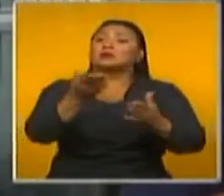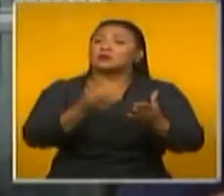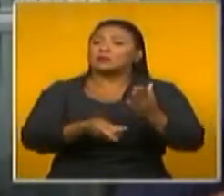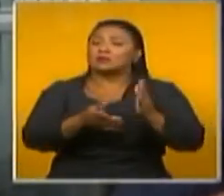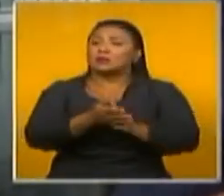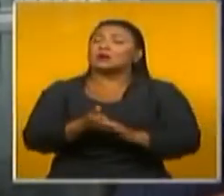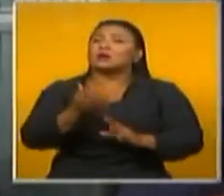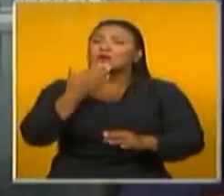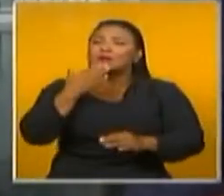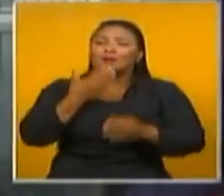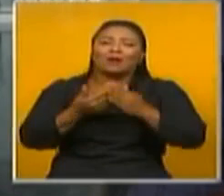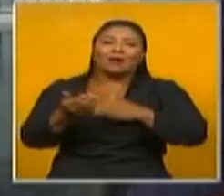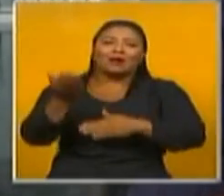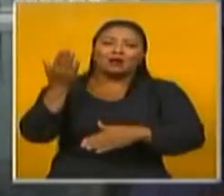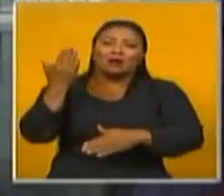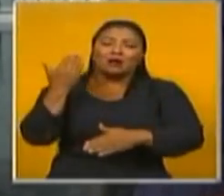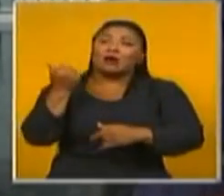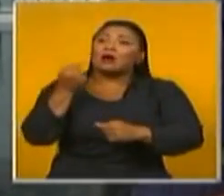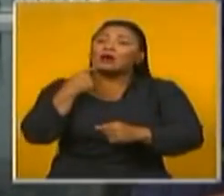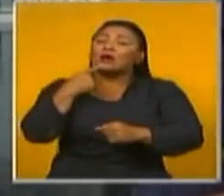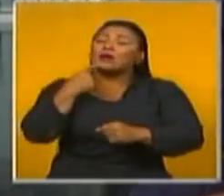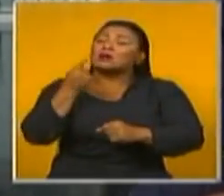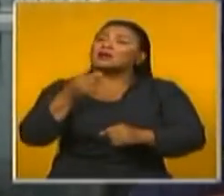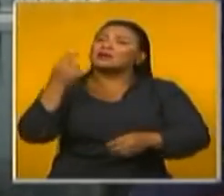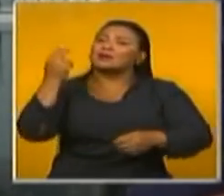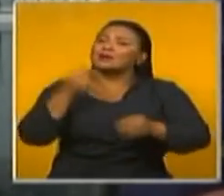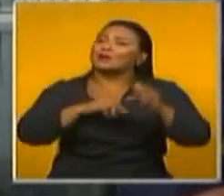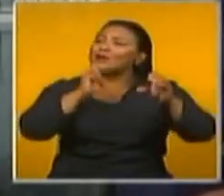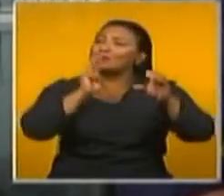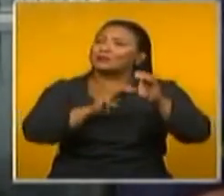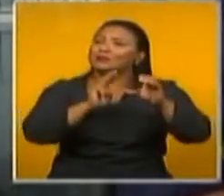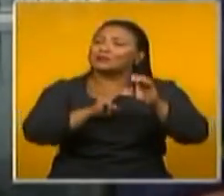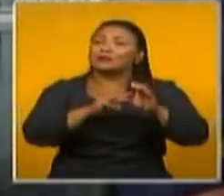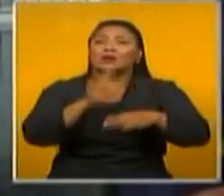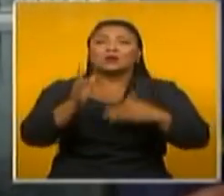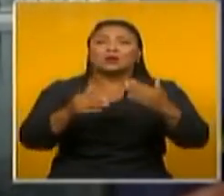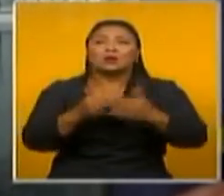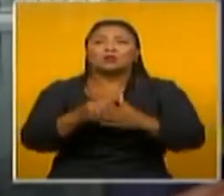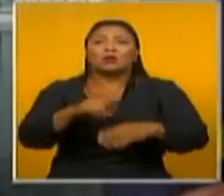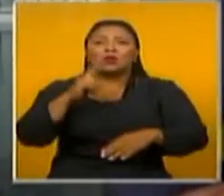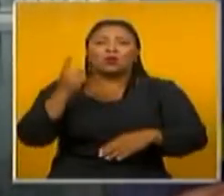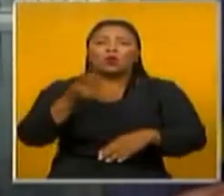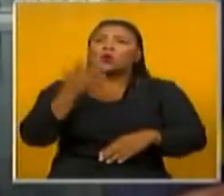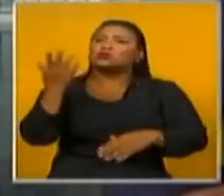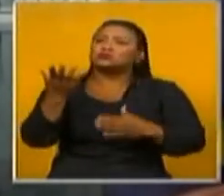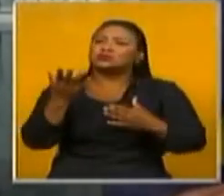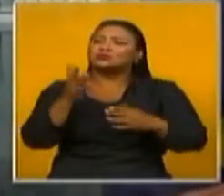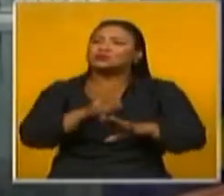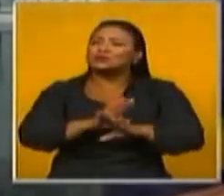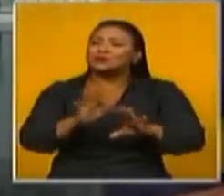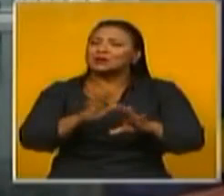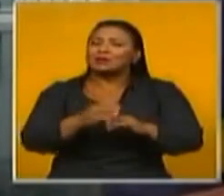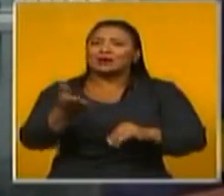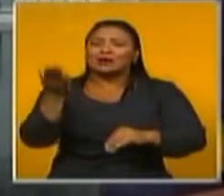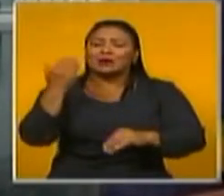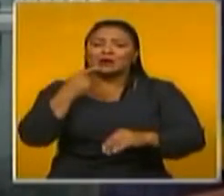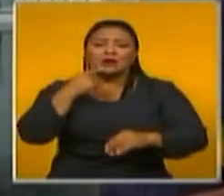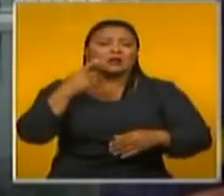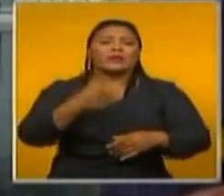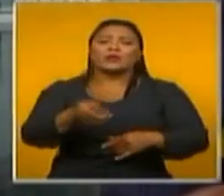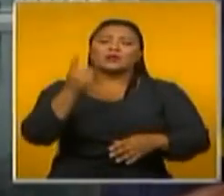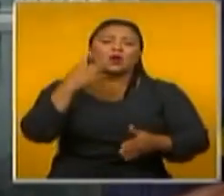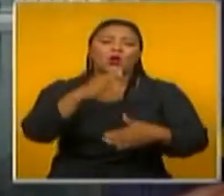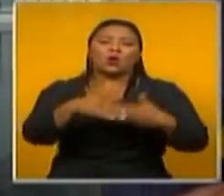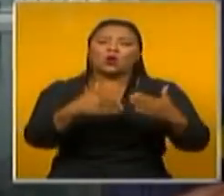el pelo como nos tomaron el pelo con un Consejo de Participación Ciudadana de un solo partido político que colocó en